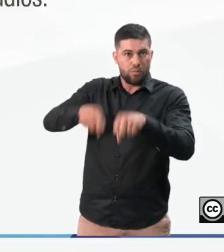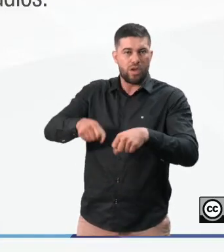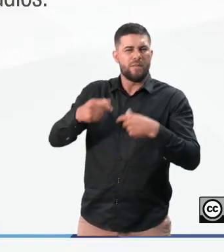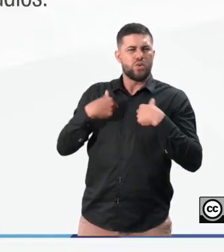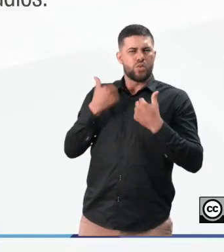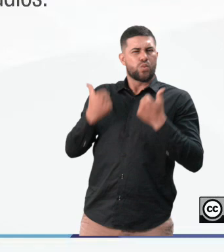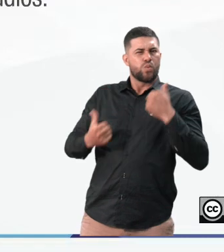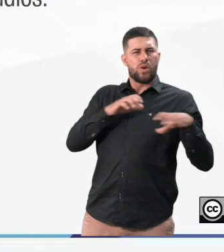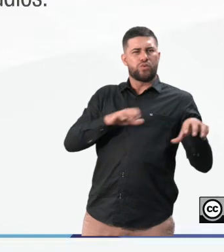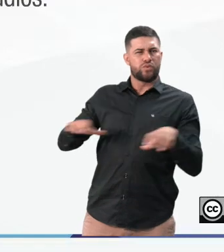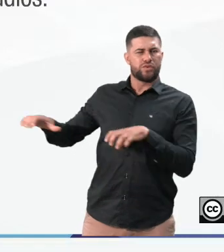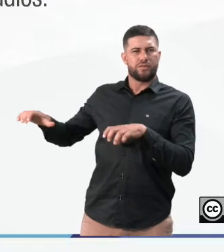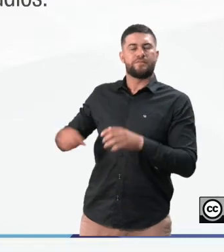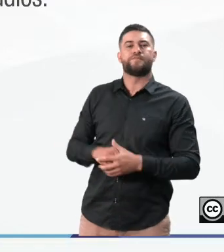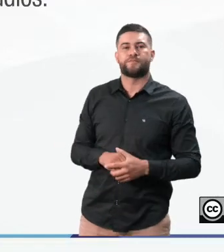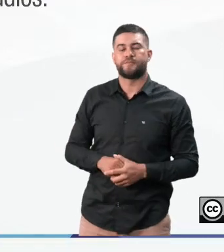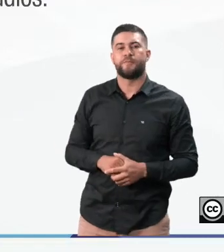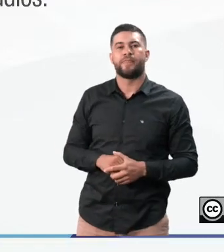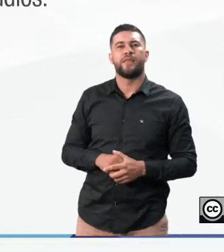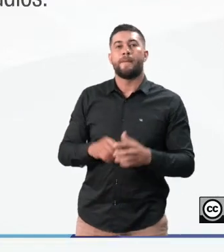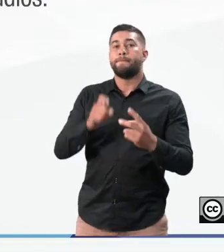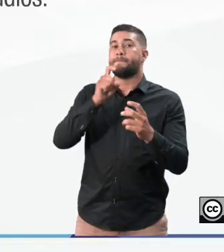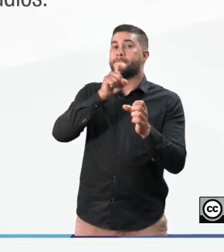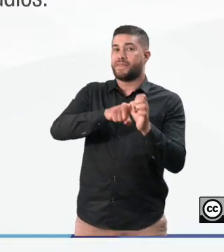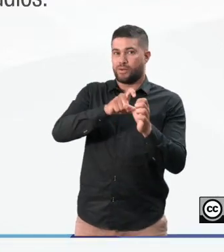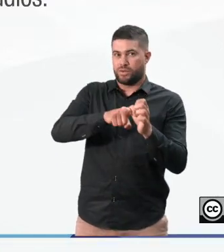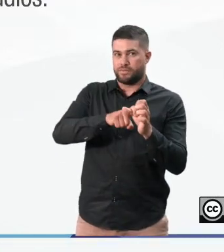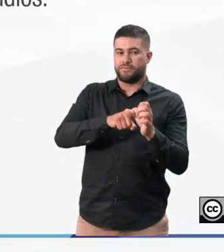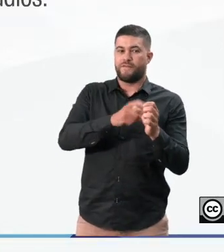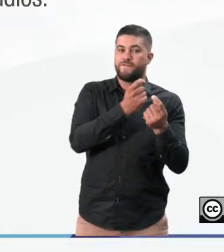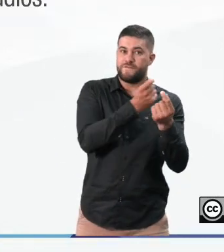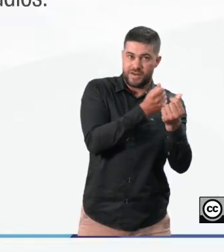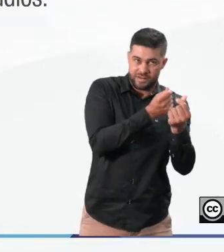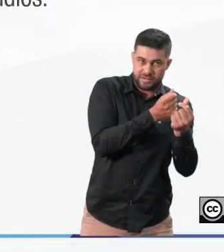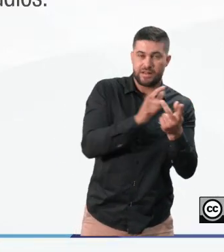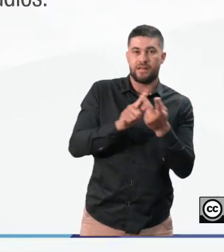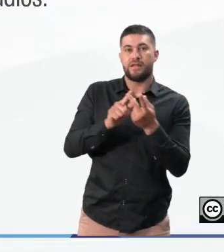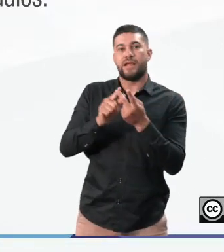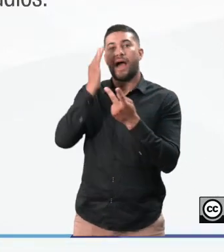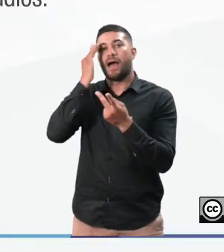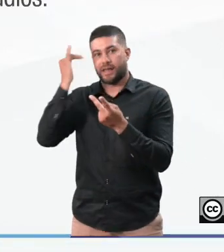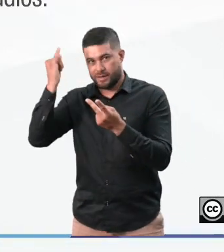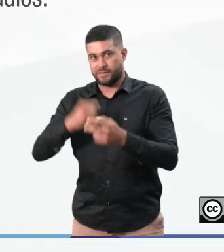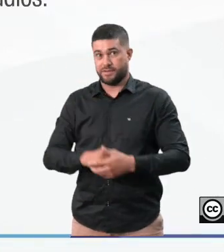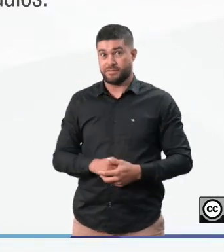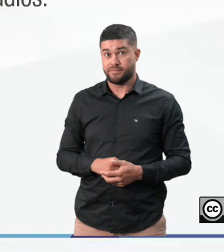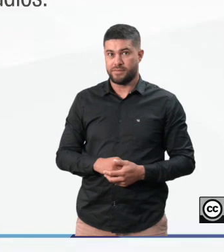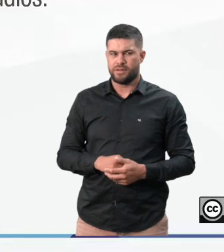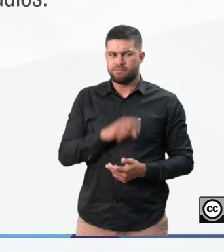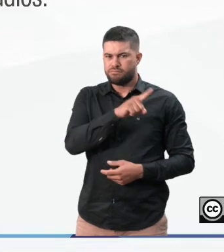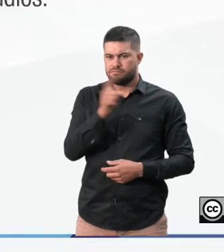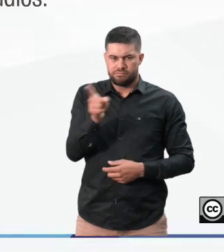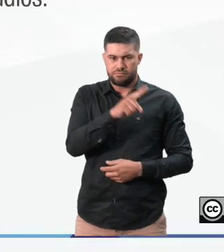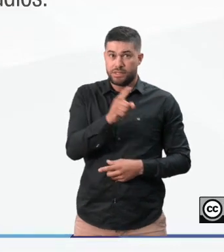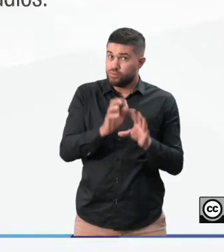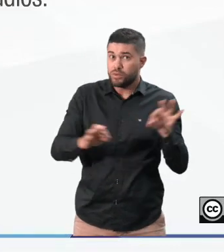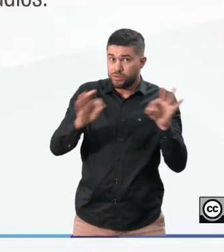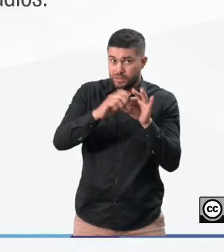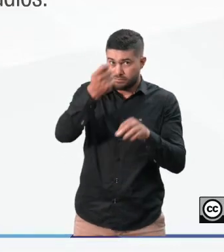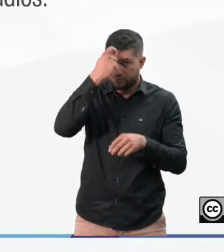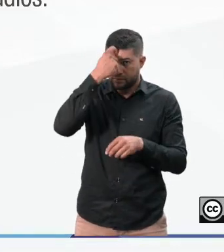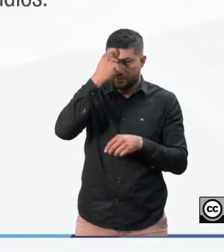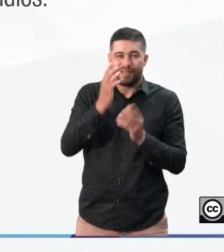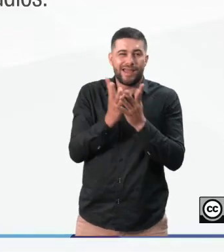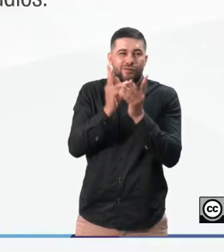matrícula. ¿Por qué? Porque no conocen este apartado. ¿bajo qué circunstancias me hacen devolución